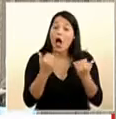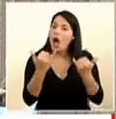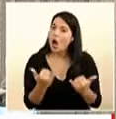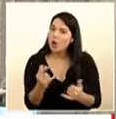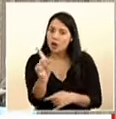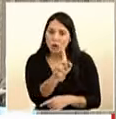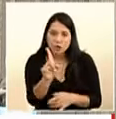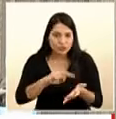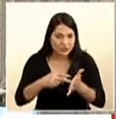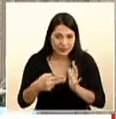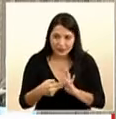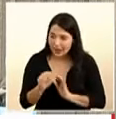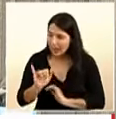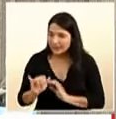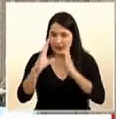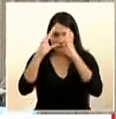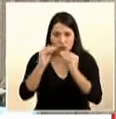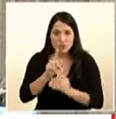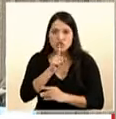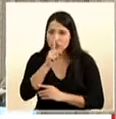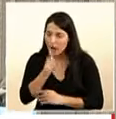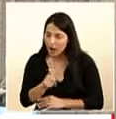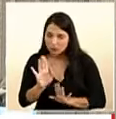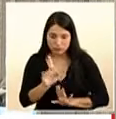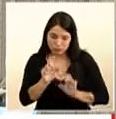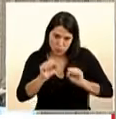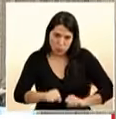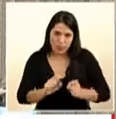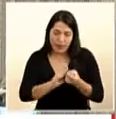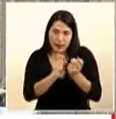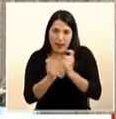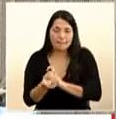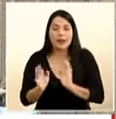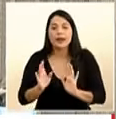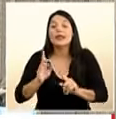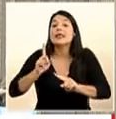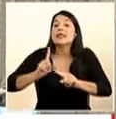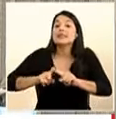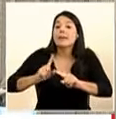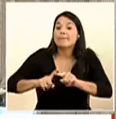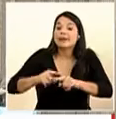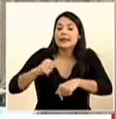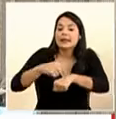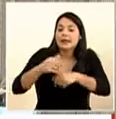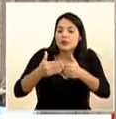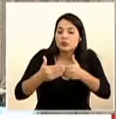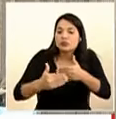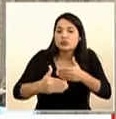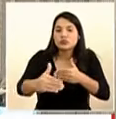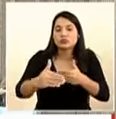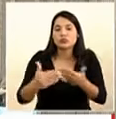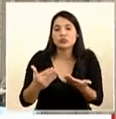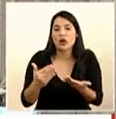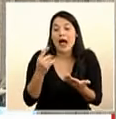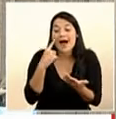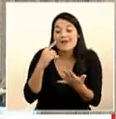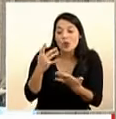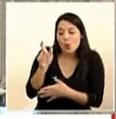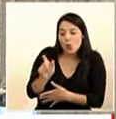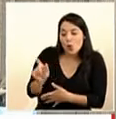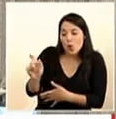que estos porcentajes no vayan a subir a cómo van evolucionando en el tiempo los pacientes